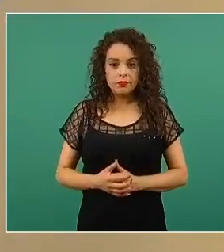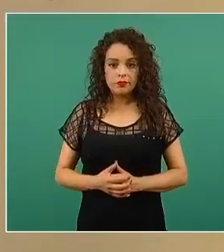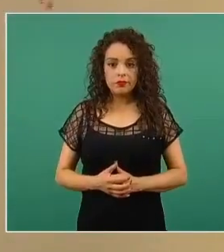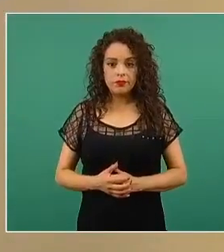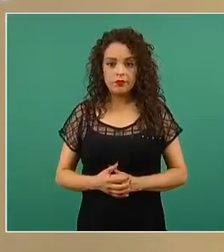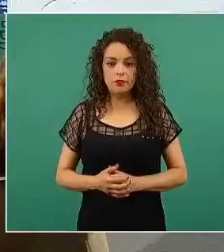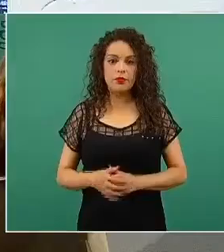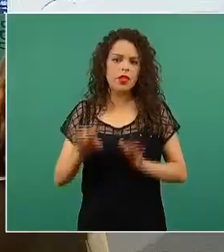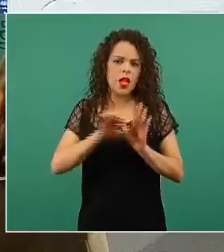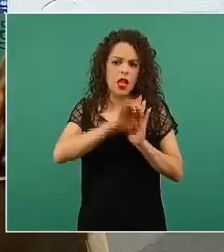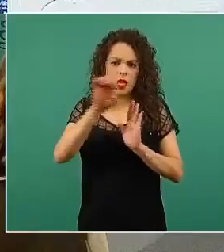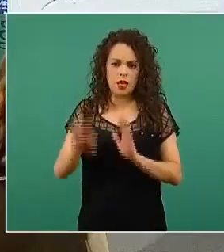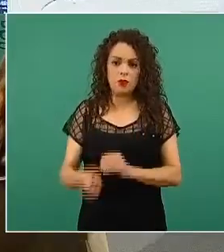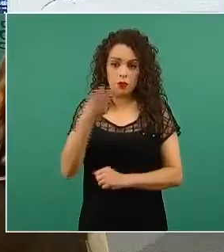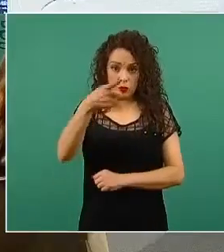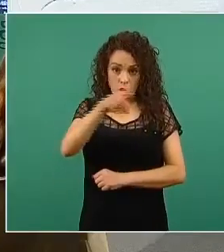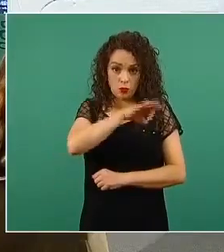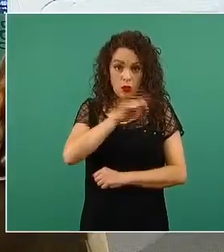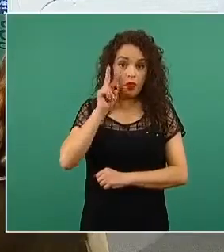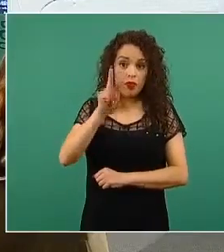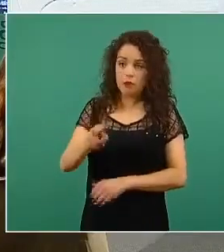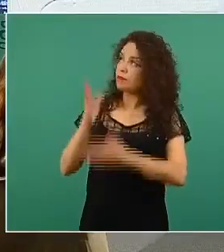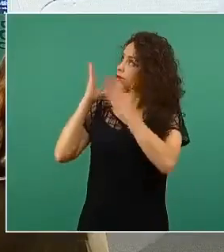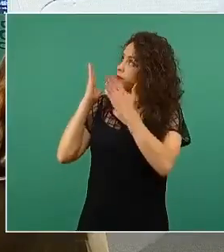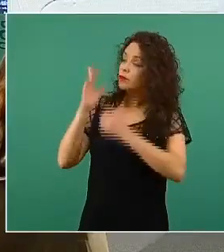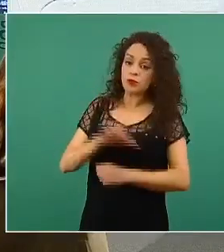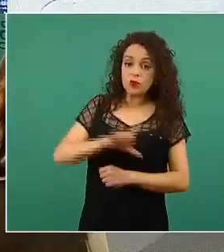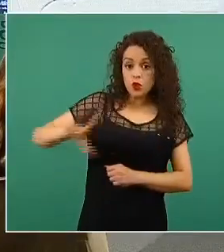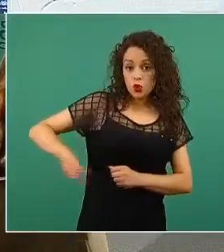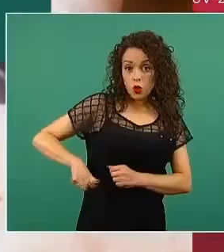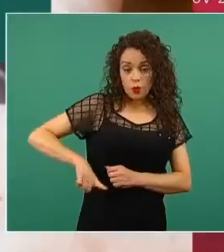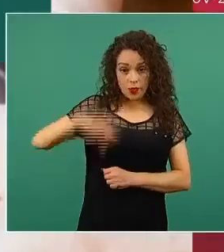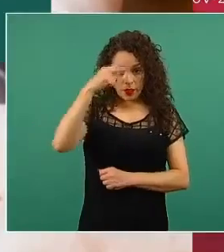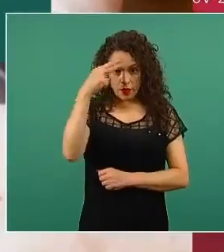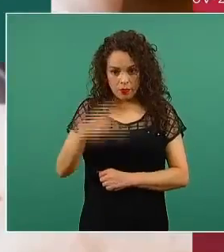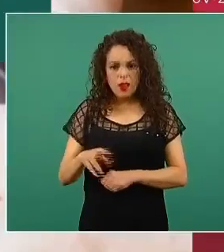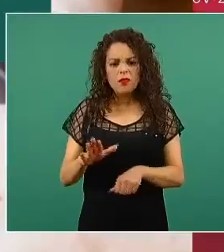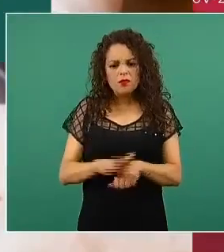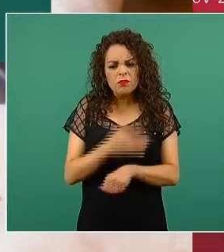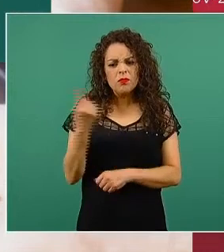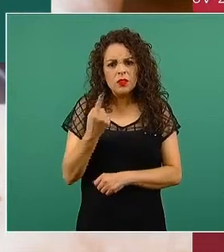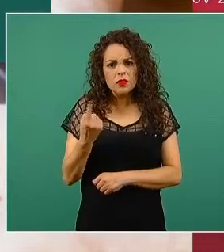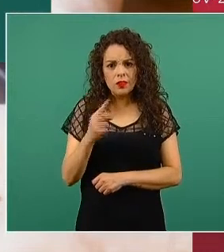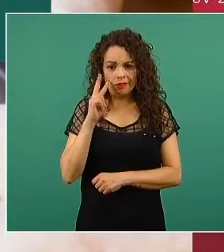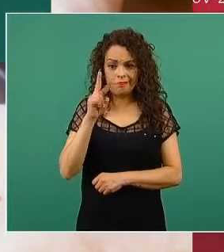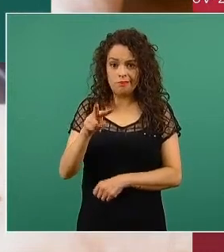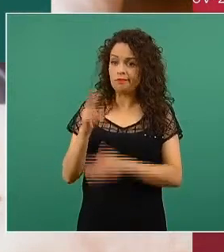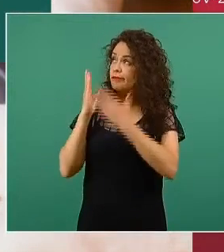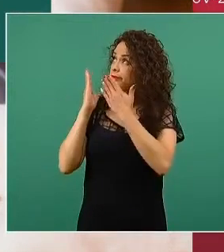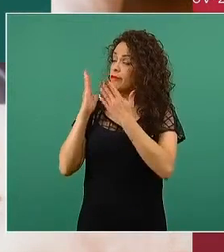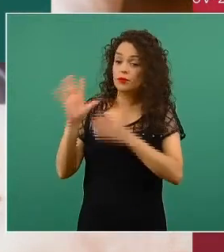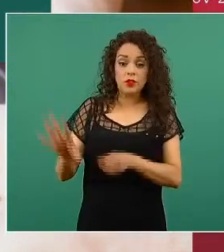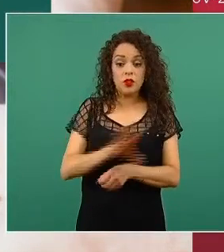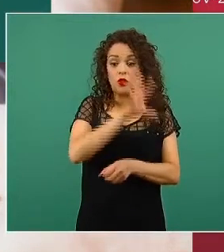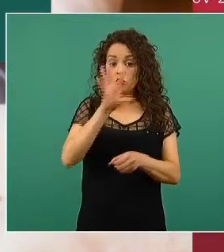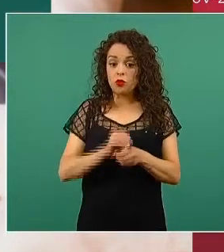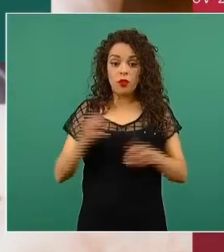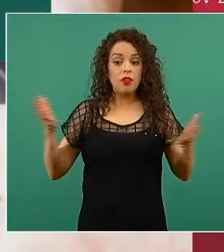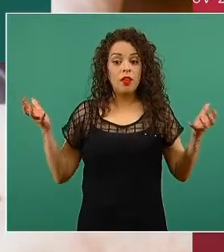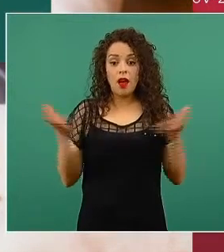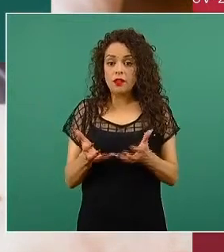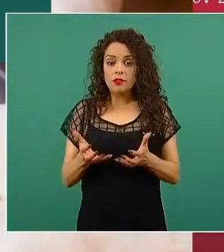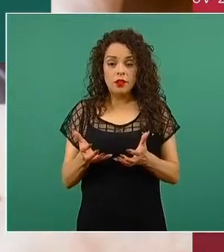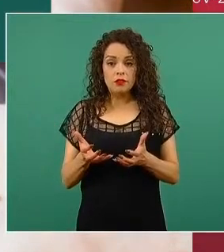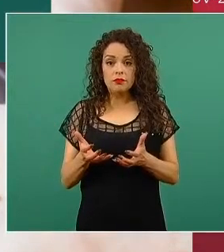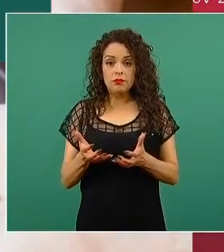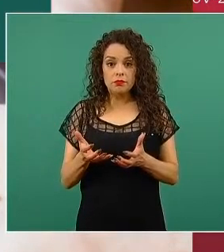trabajo, por ejemplo, aquí pueden ver que dice Gobierno de México. ¿Por qué dice Gobierno de México? Porque lo hicimos todas y todos. Porque se